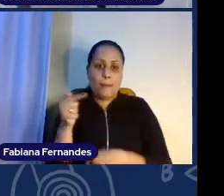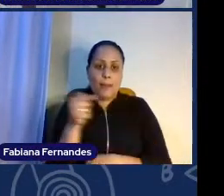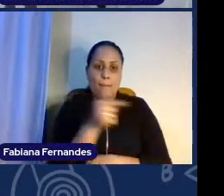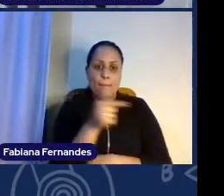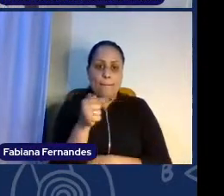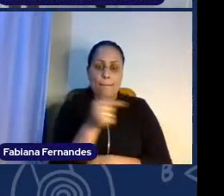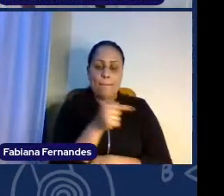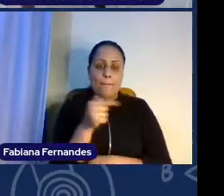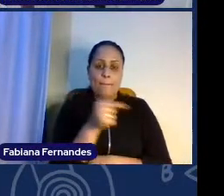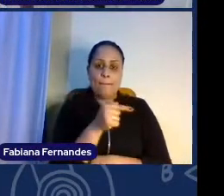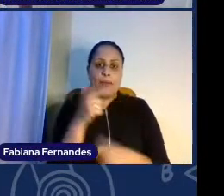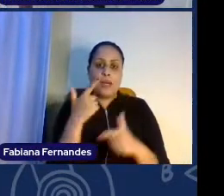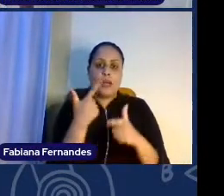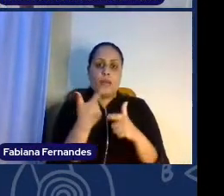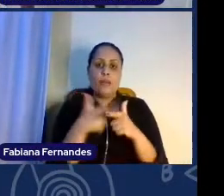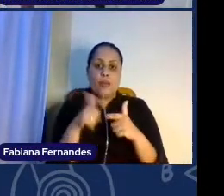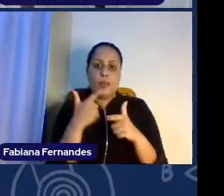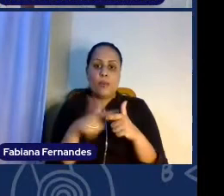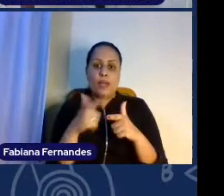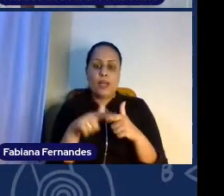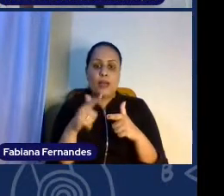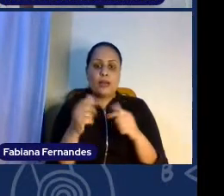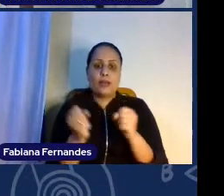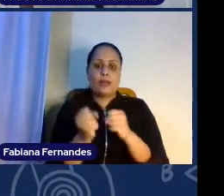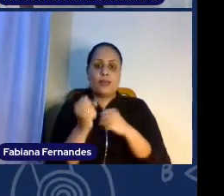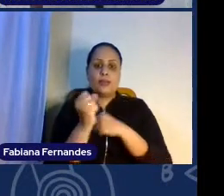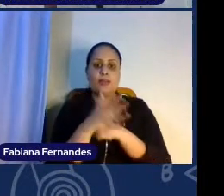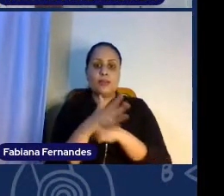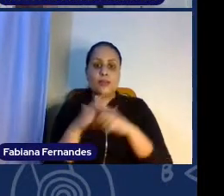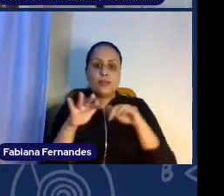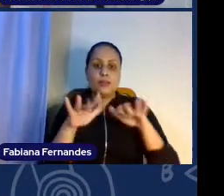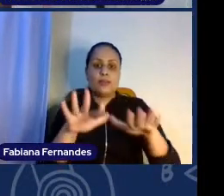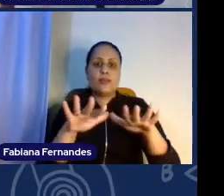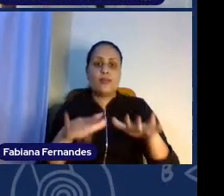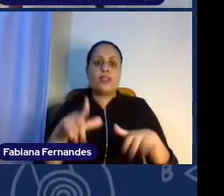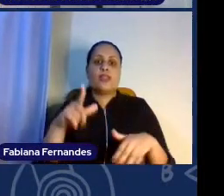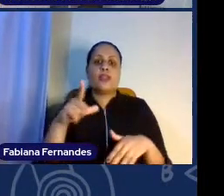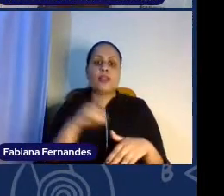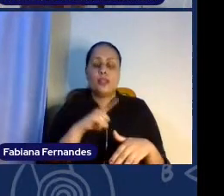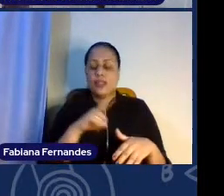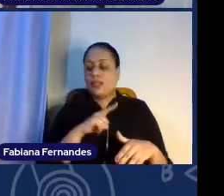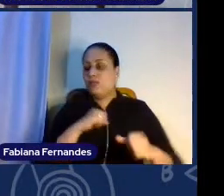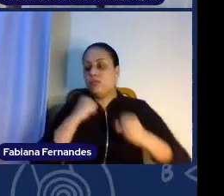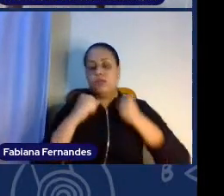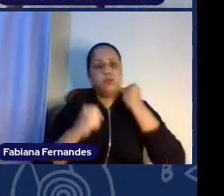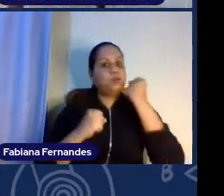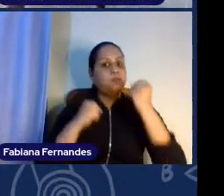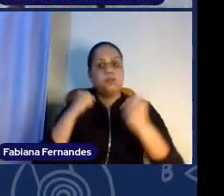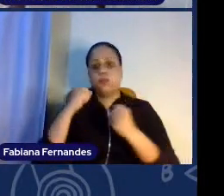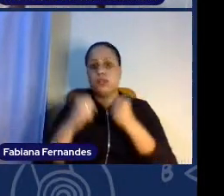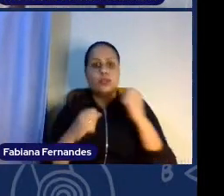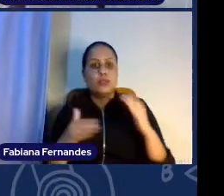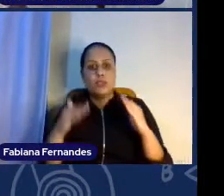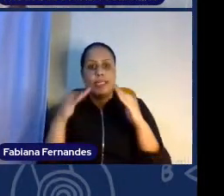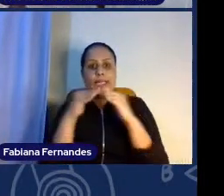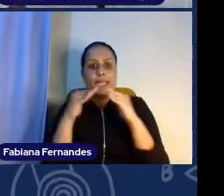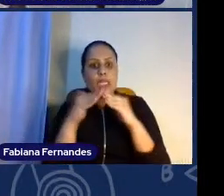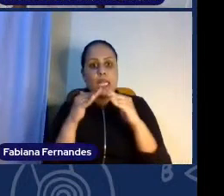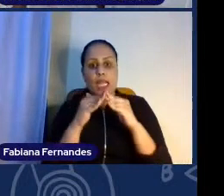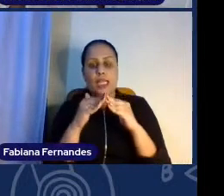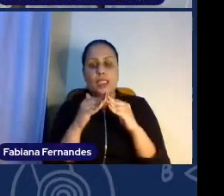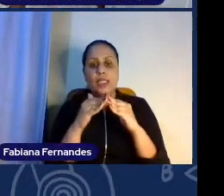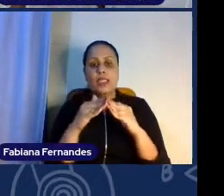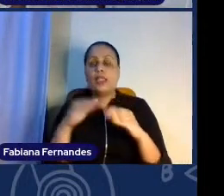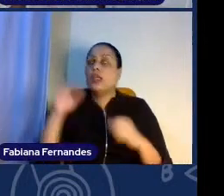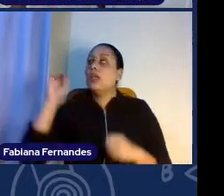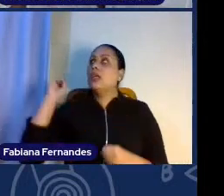problema de la pandemia, hemos permanecido aislados, confinados, no nos llega la luz natural y